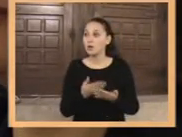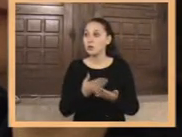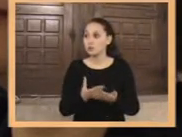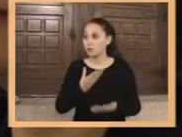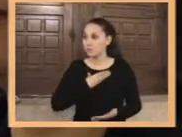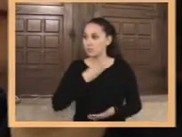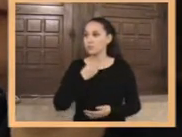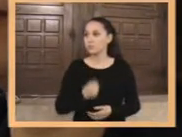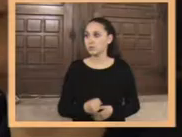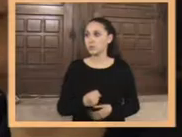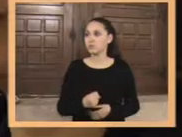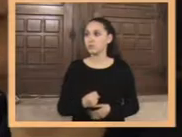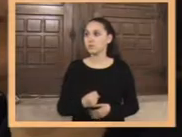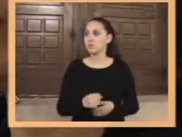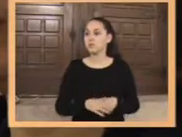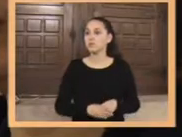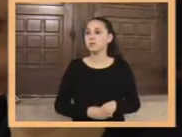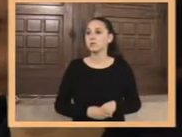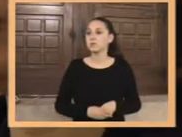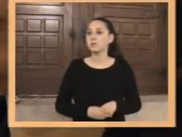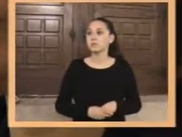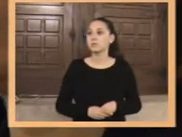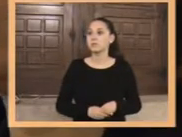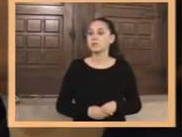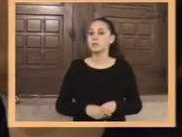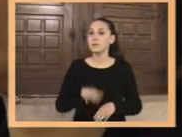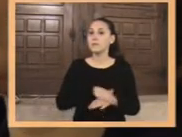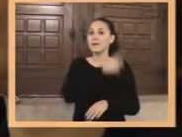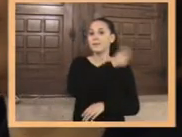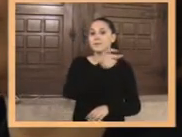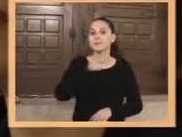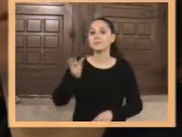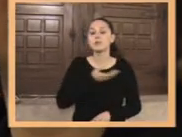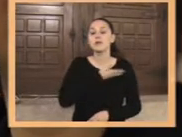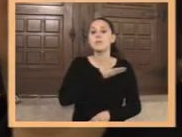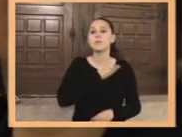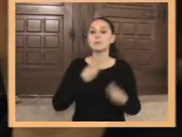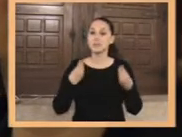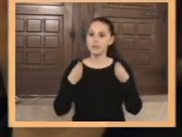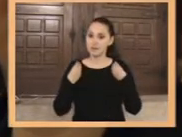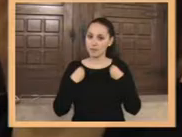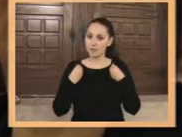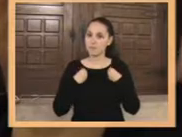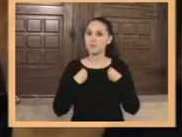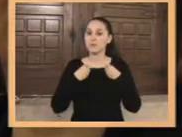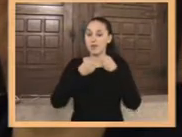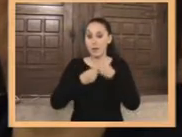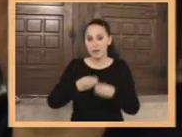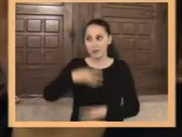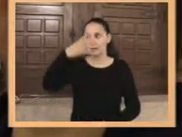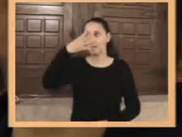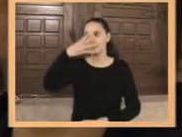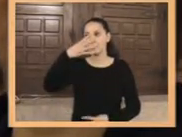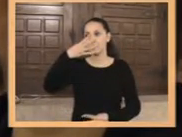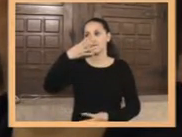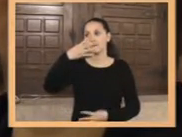alcalde que publique, para que la ciudadanía de Plasencia pueda consultarlo, el listado que